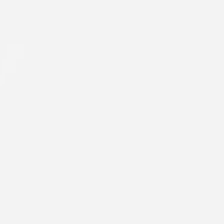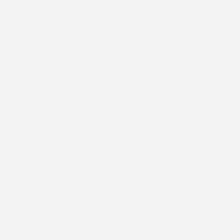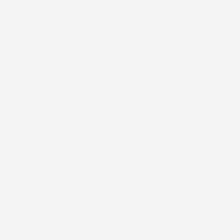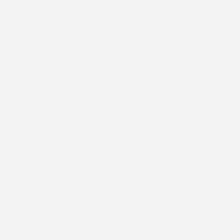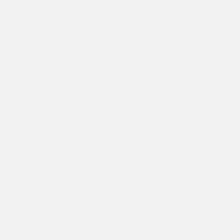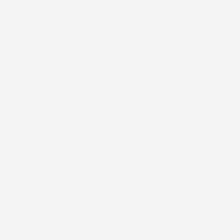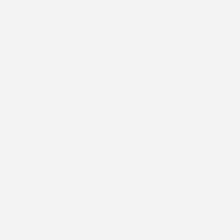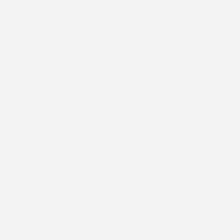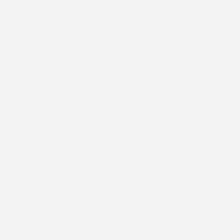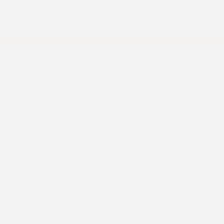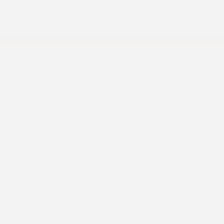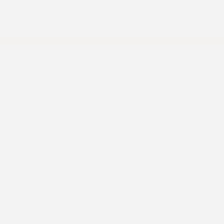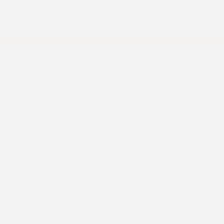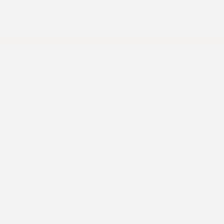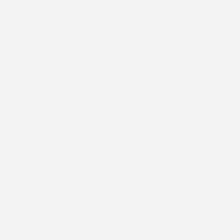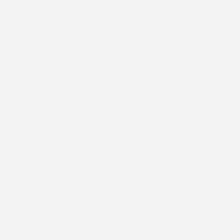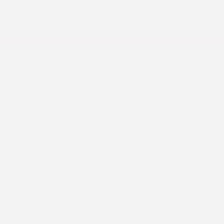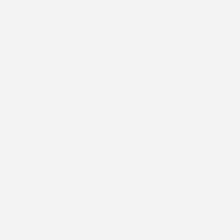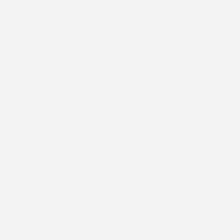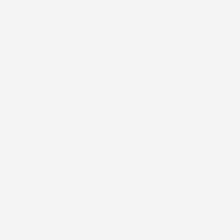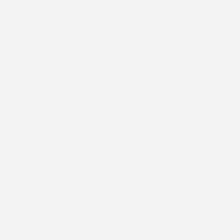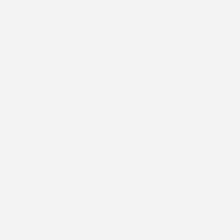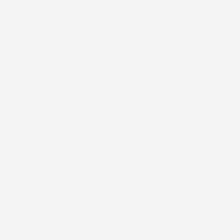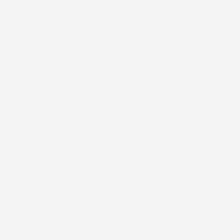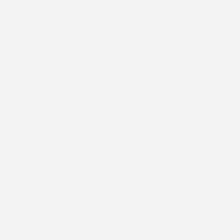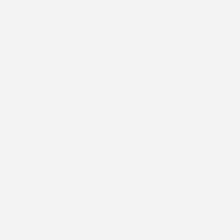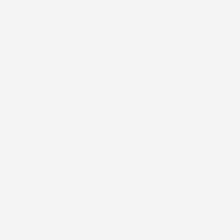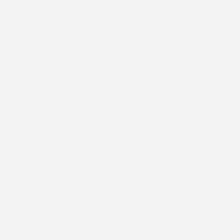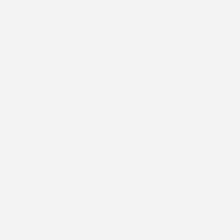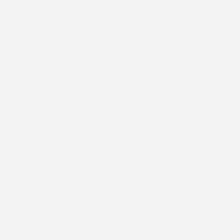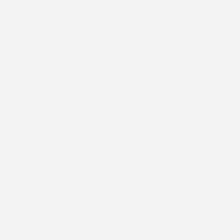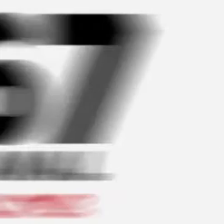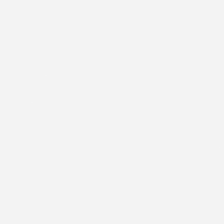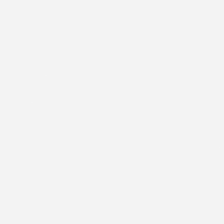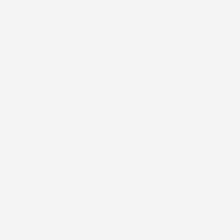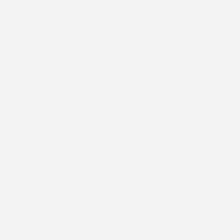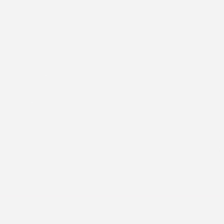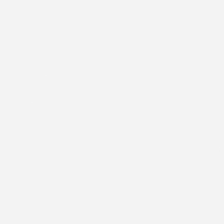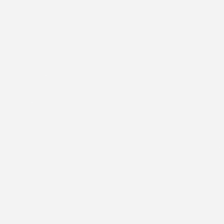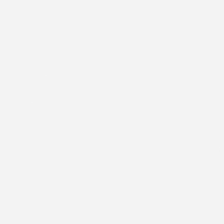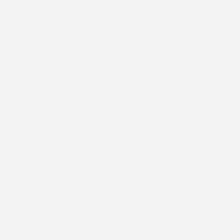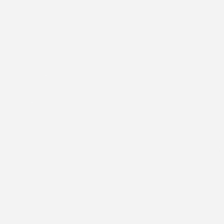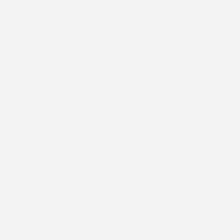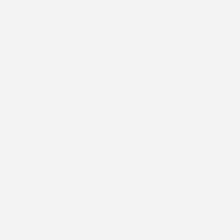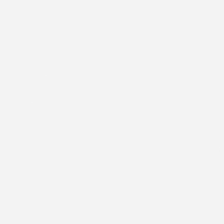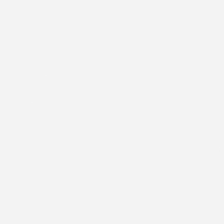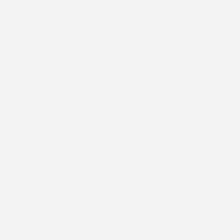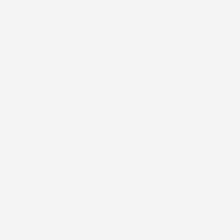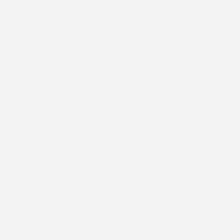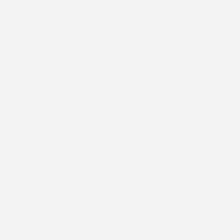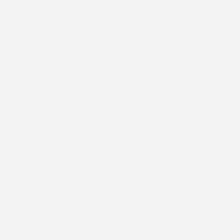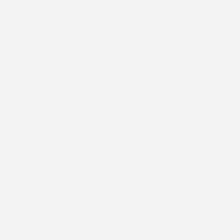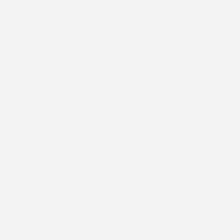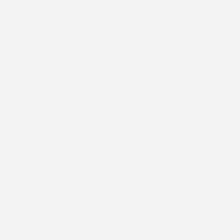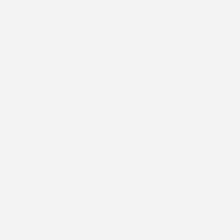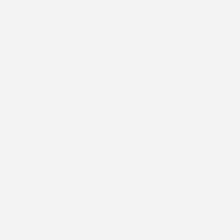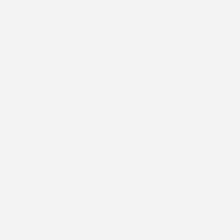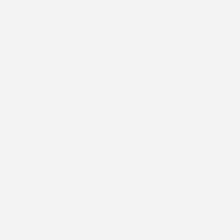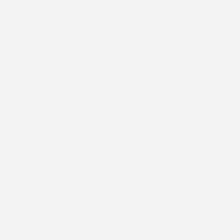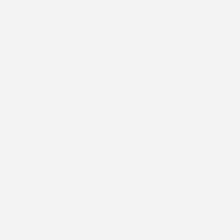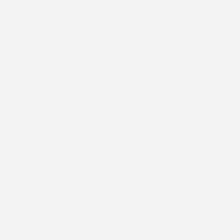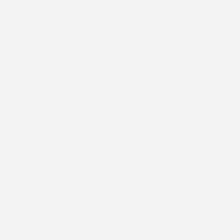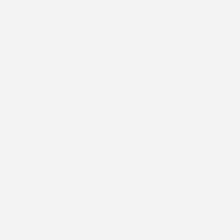de cables UNE, esto te interesa. A partir del 15 de julio, Enlace Televisión estará en el canal 67. No lo olvides, a partir del 15